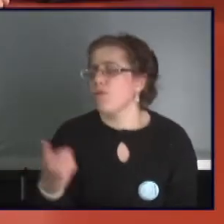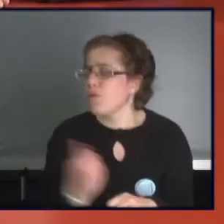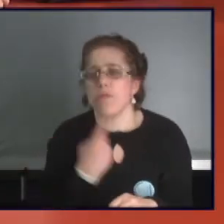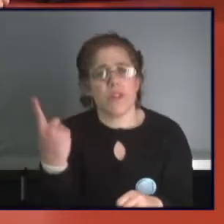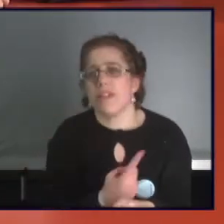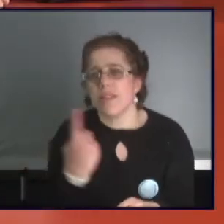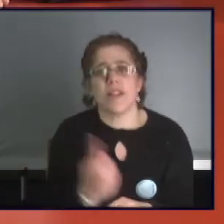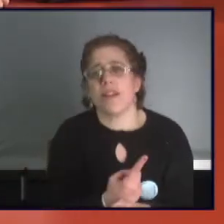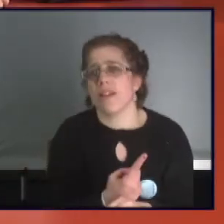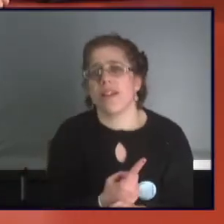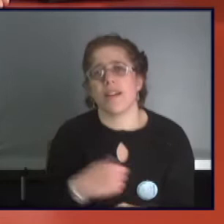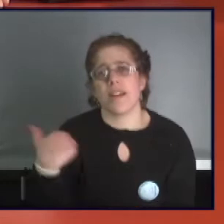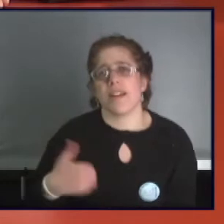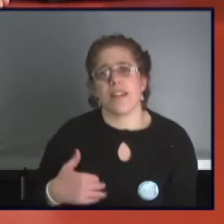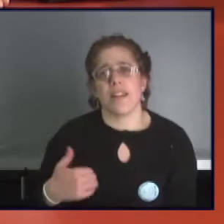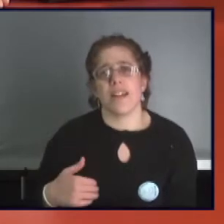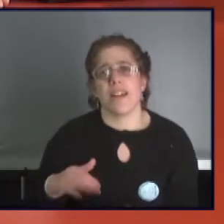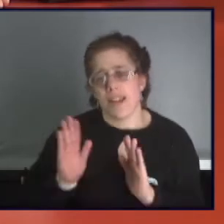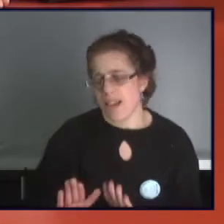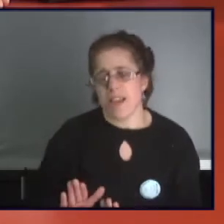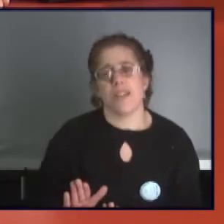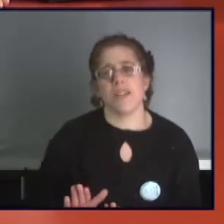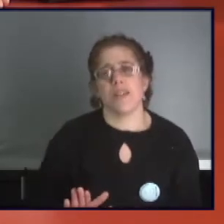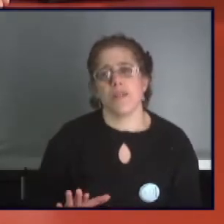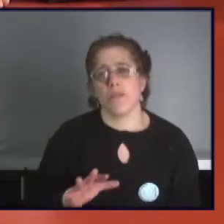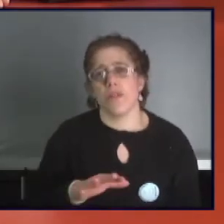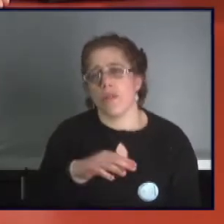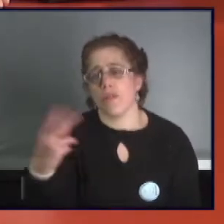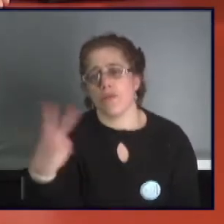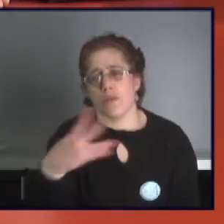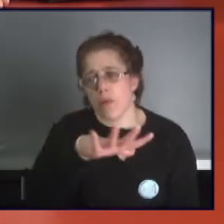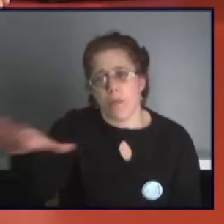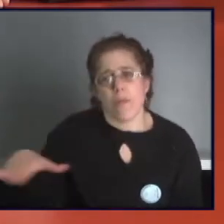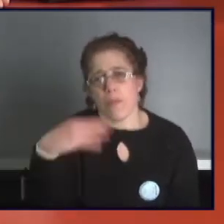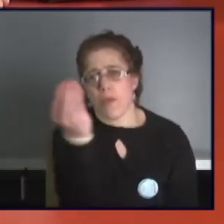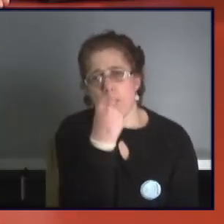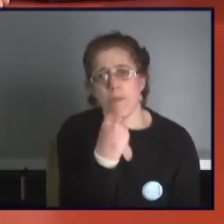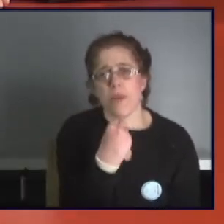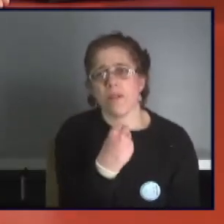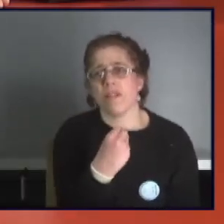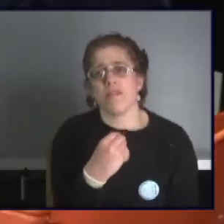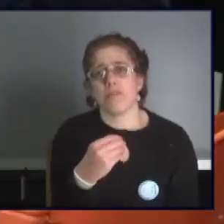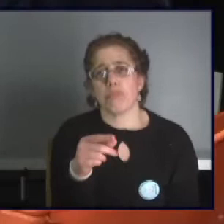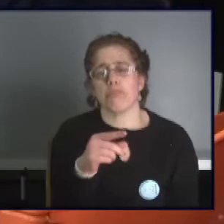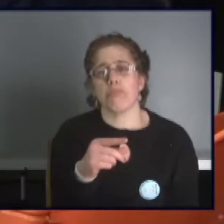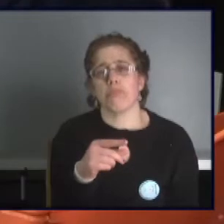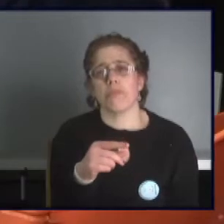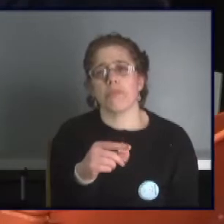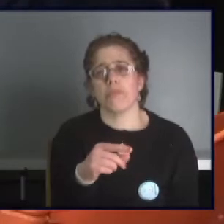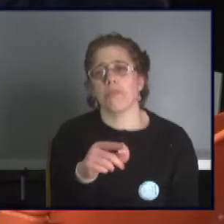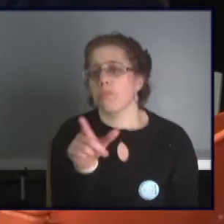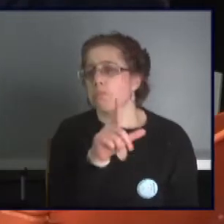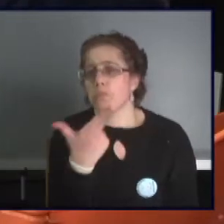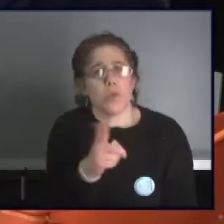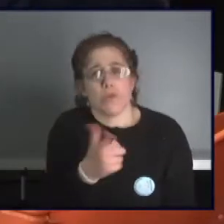que la argentina produzcamos para el 10 veces más nuestra población alimentos y éste resulta que no tenemos